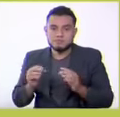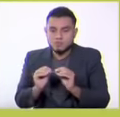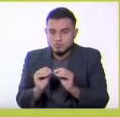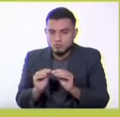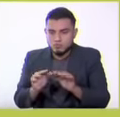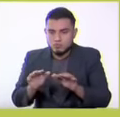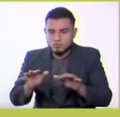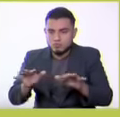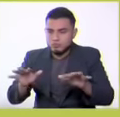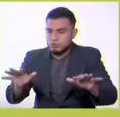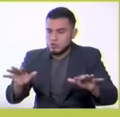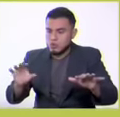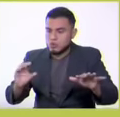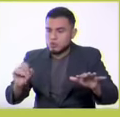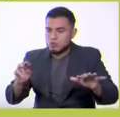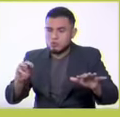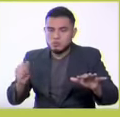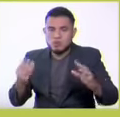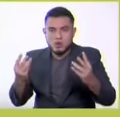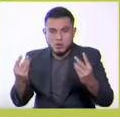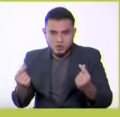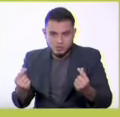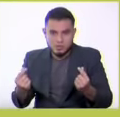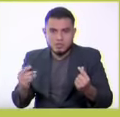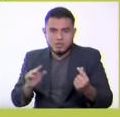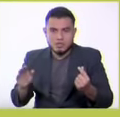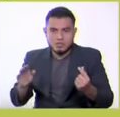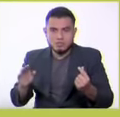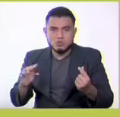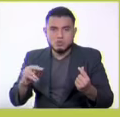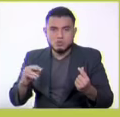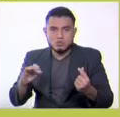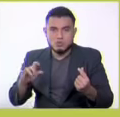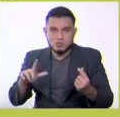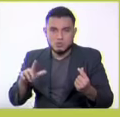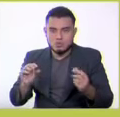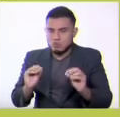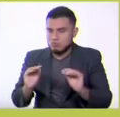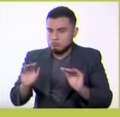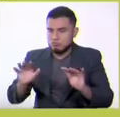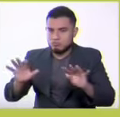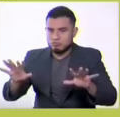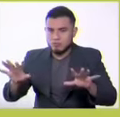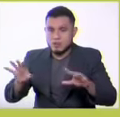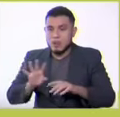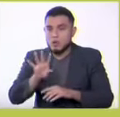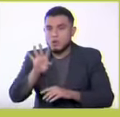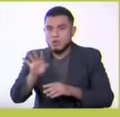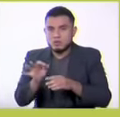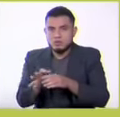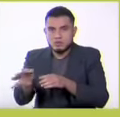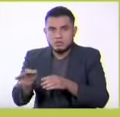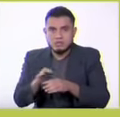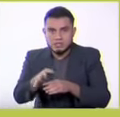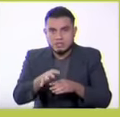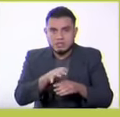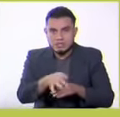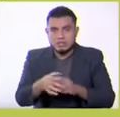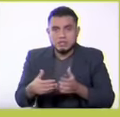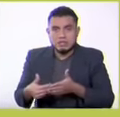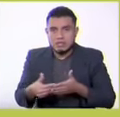sus cromosomas o el número cromosómico de su núcleo hacia 4 células hijas que